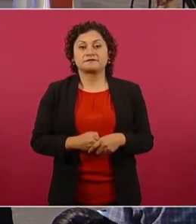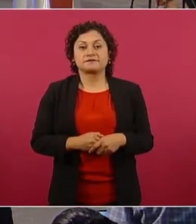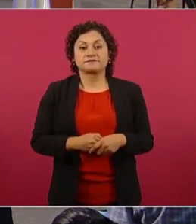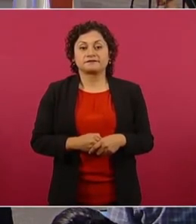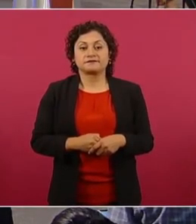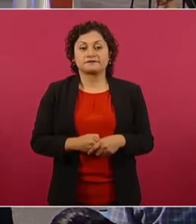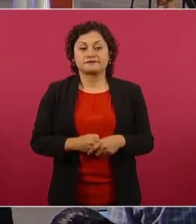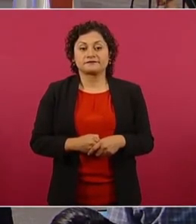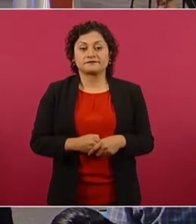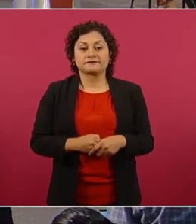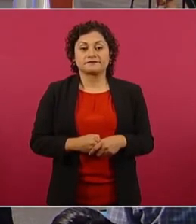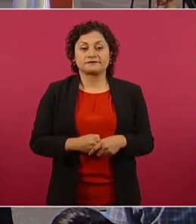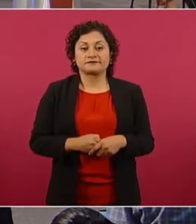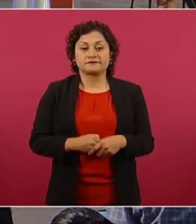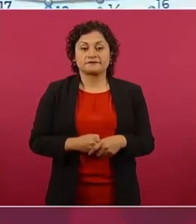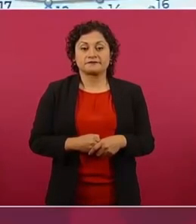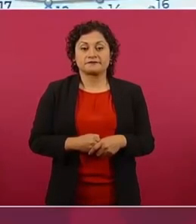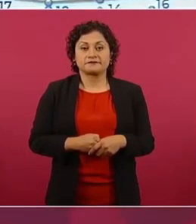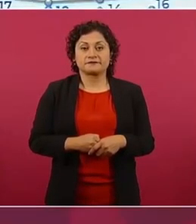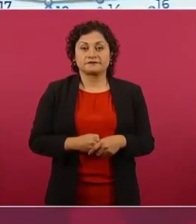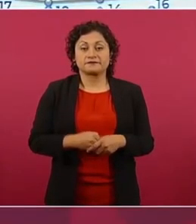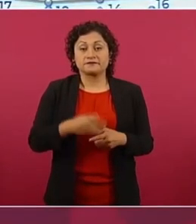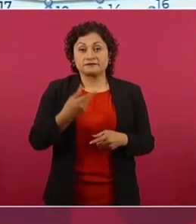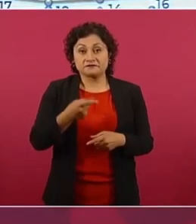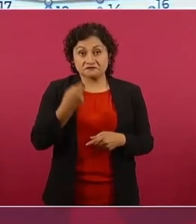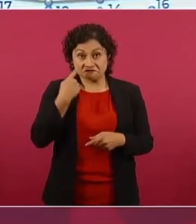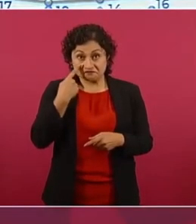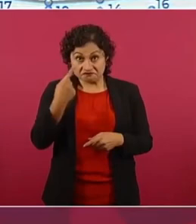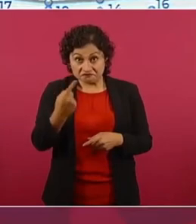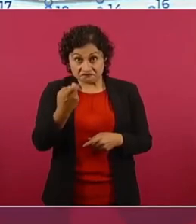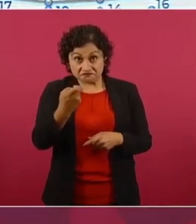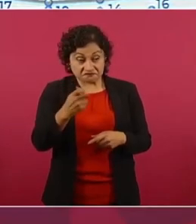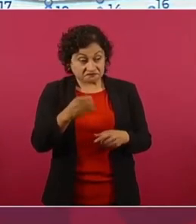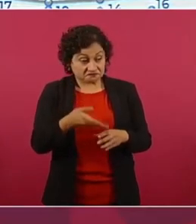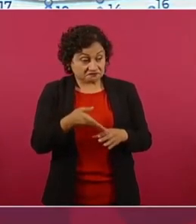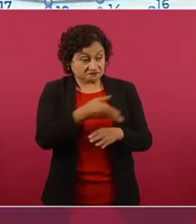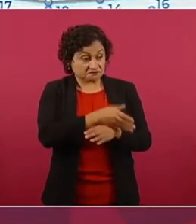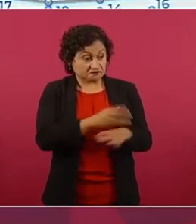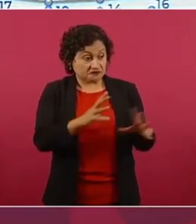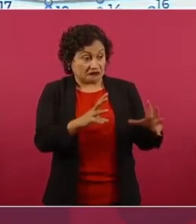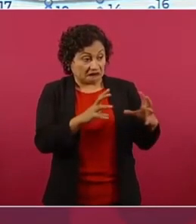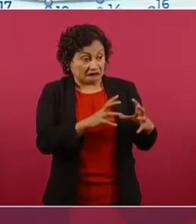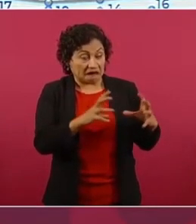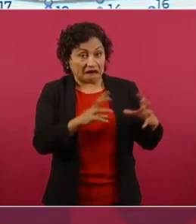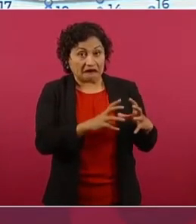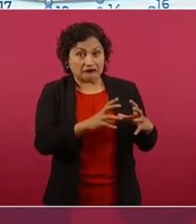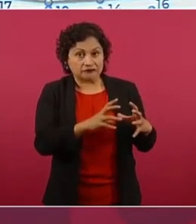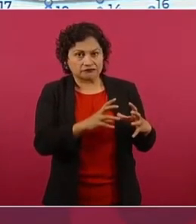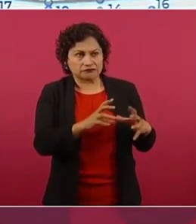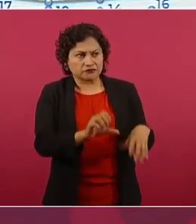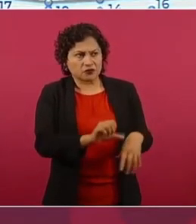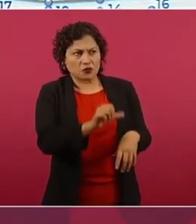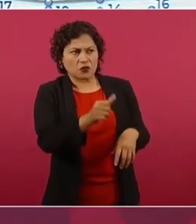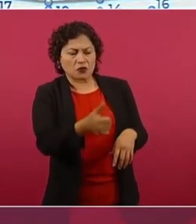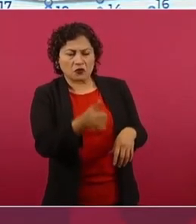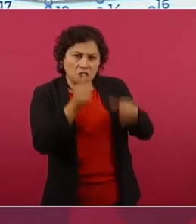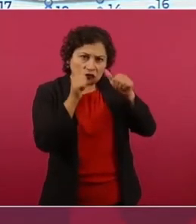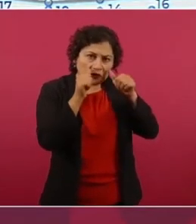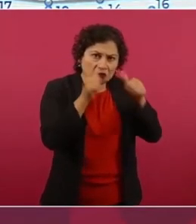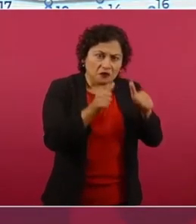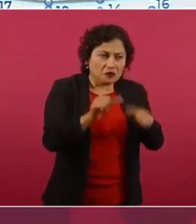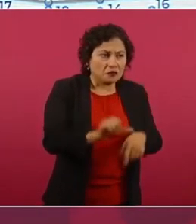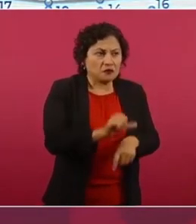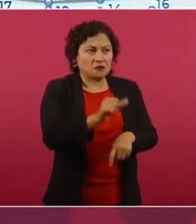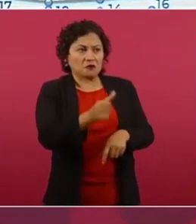no hay amor al prójimo en los hechos, en la realidad.